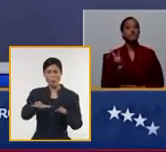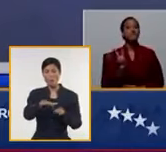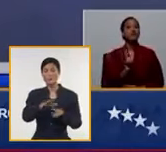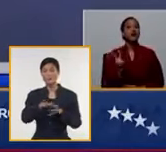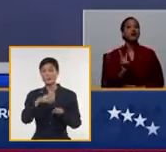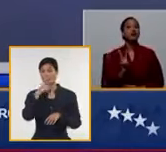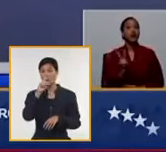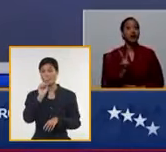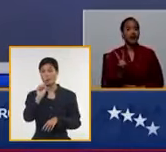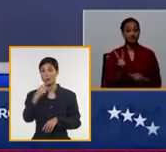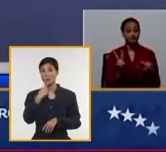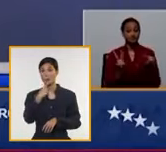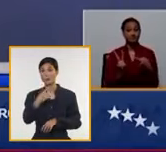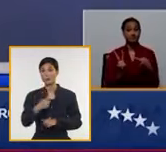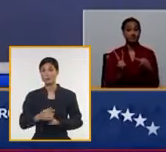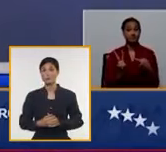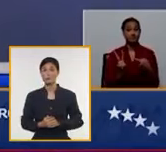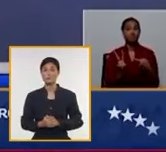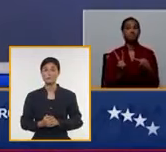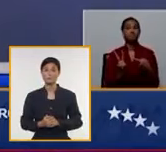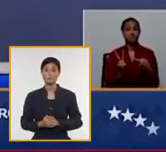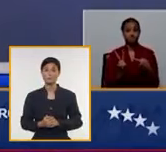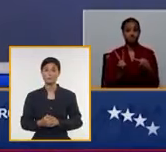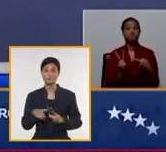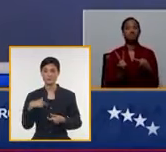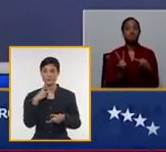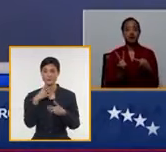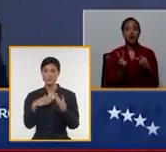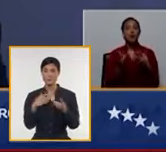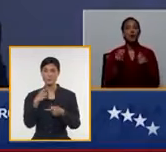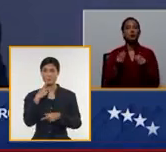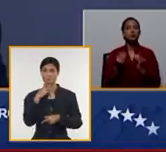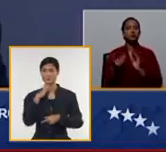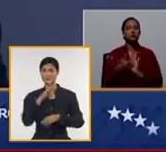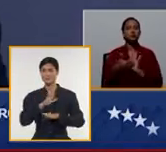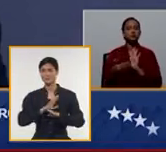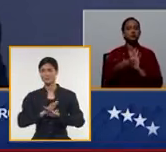enfrentando la más grande amenaza